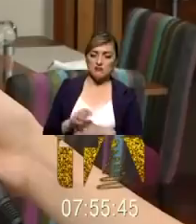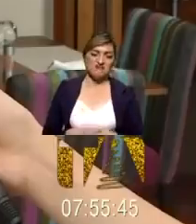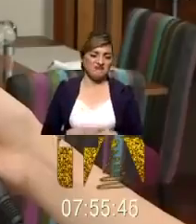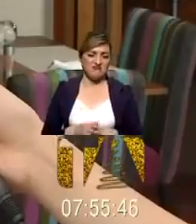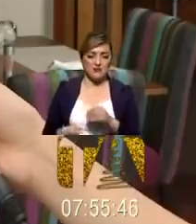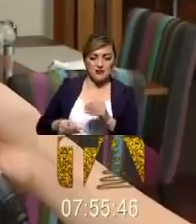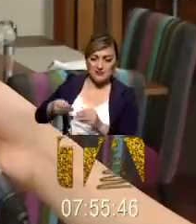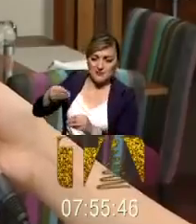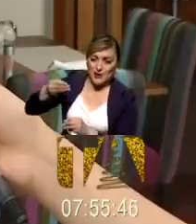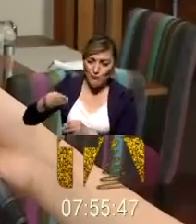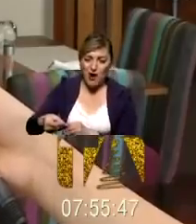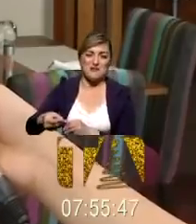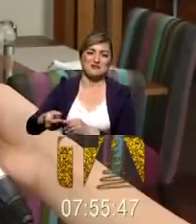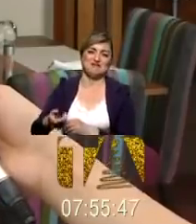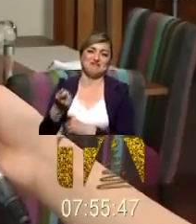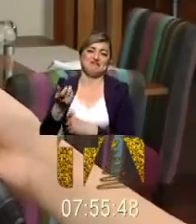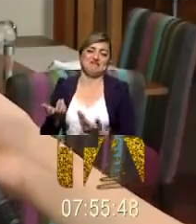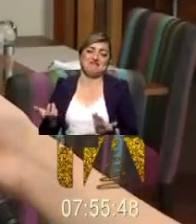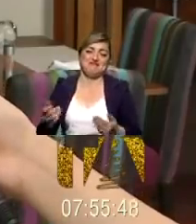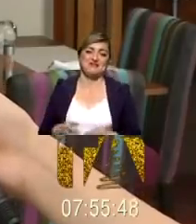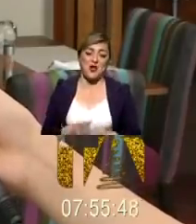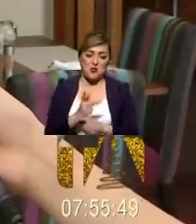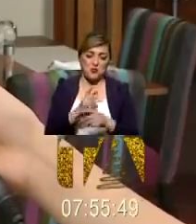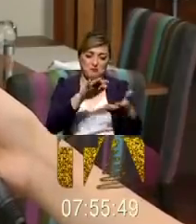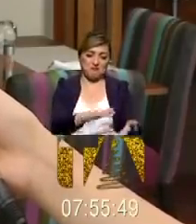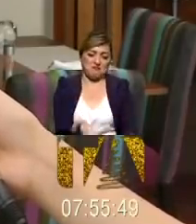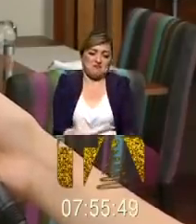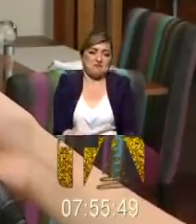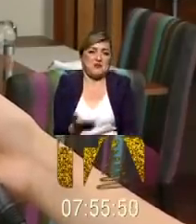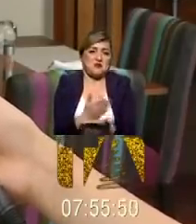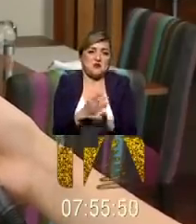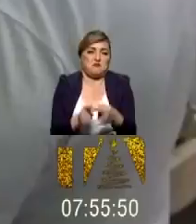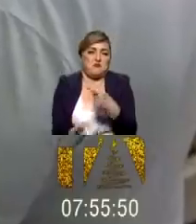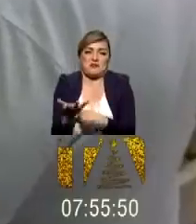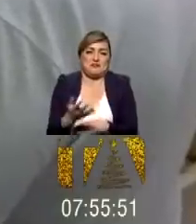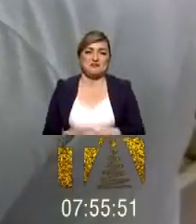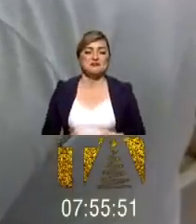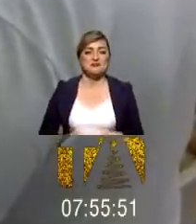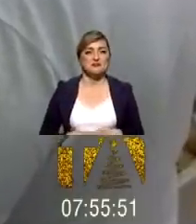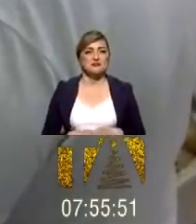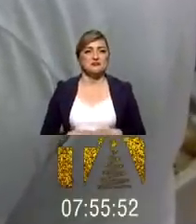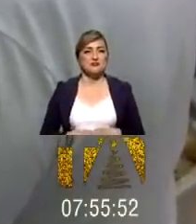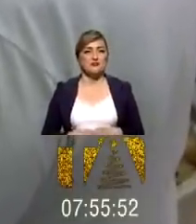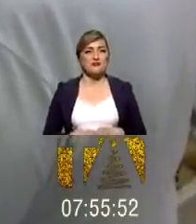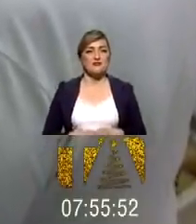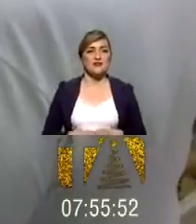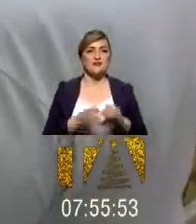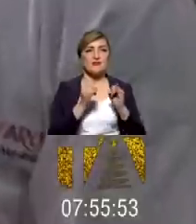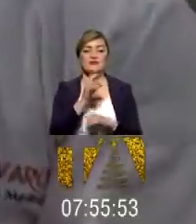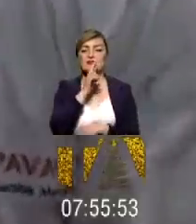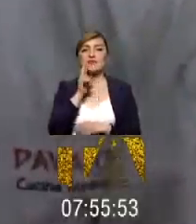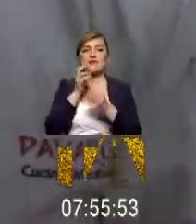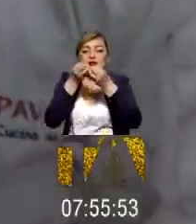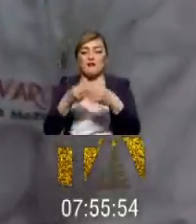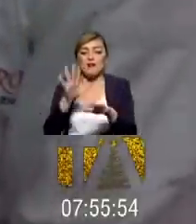devolver el dinero y adicionalmente tenemos el producto aquí en el restaurante. Se estima que cada restaurante pierde